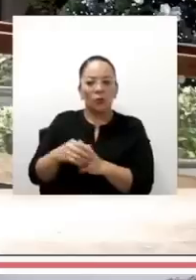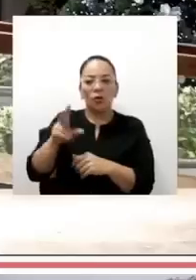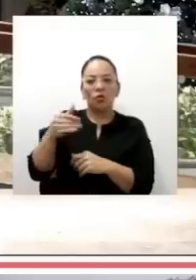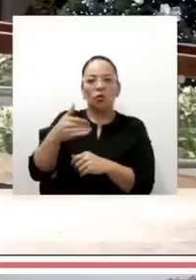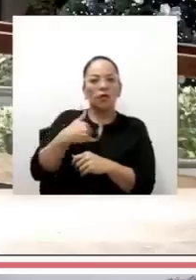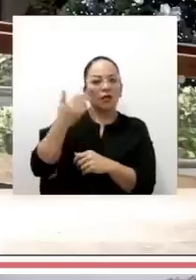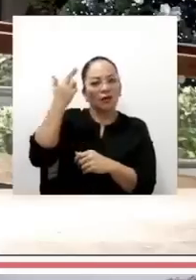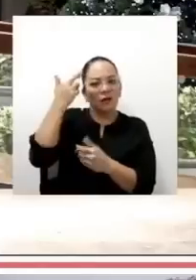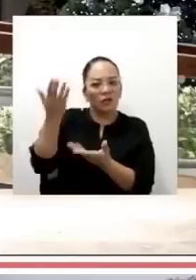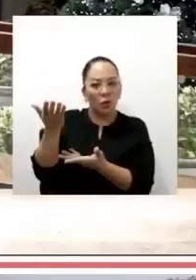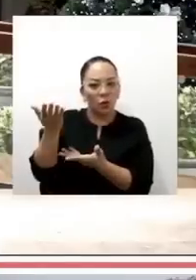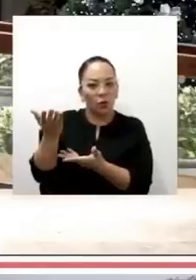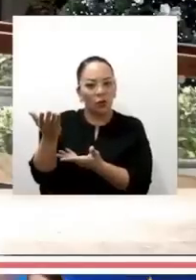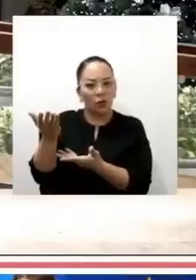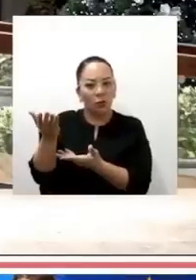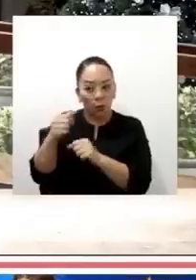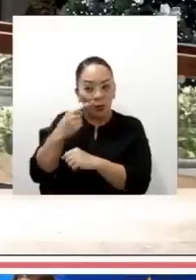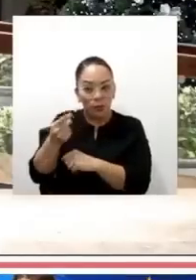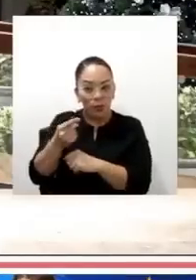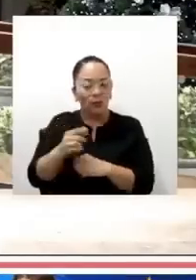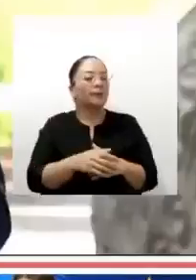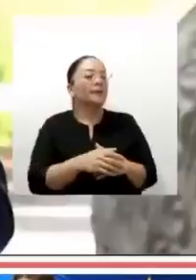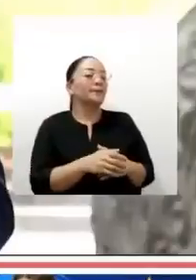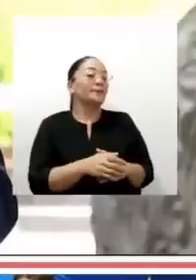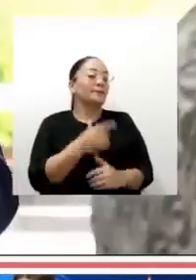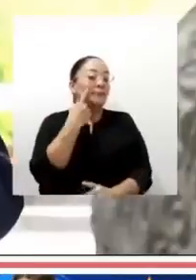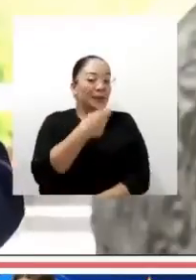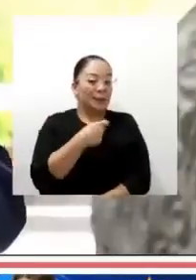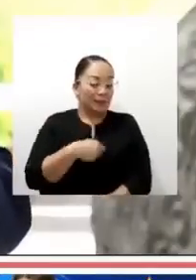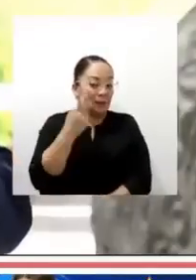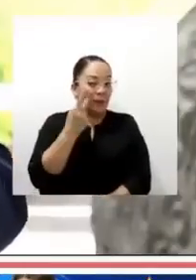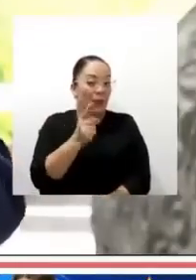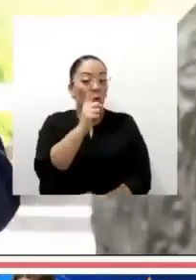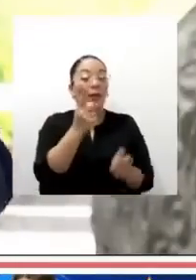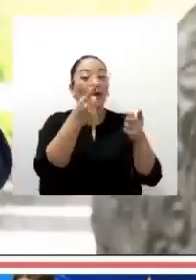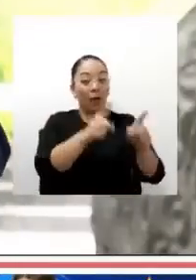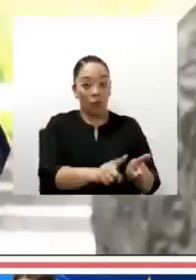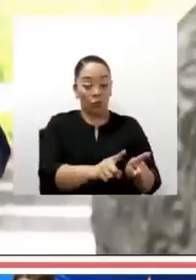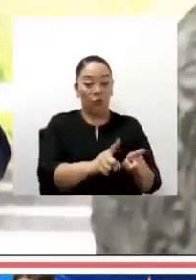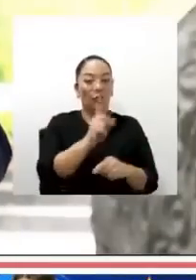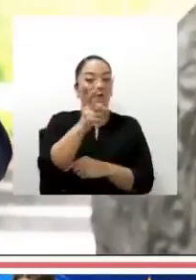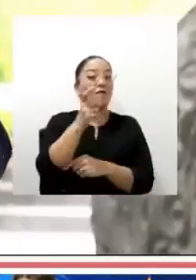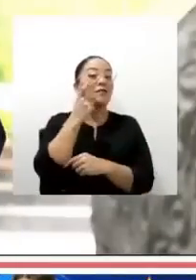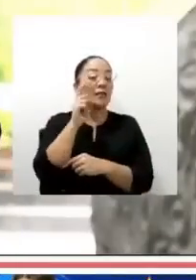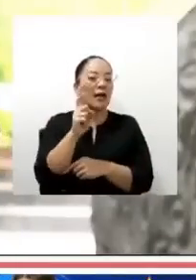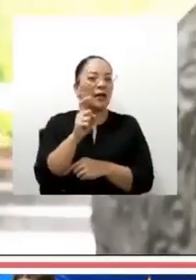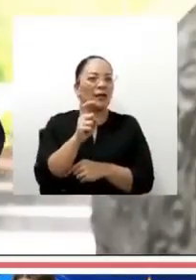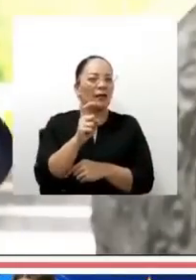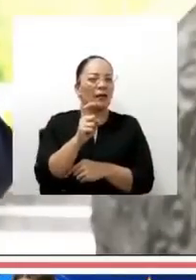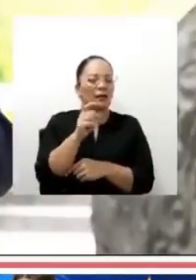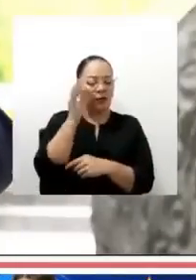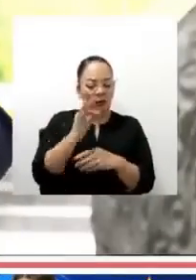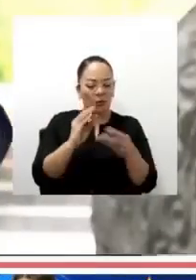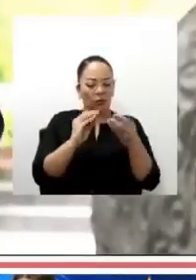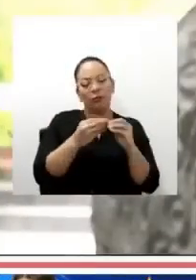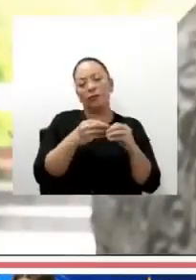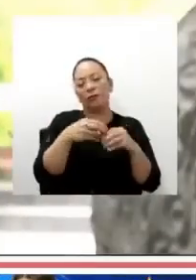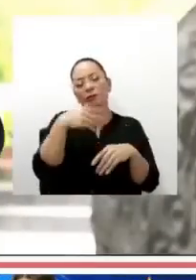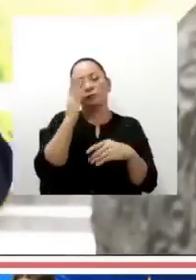sentido? Presidente, en una de estas causas, un fiscal, posiblemente creo que era como la número